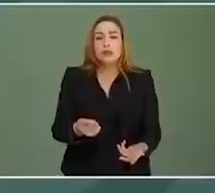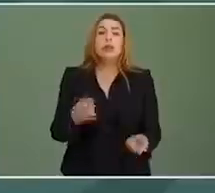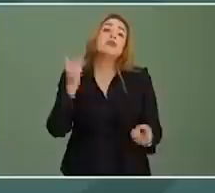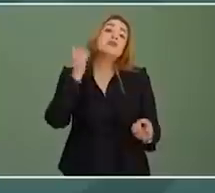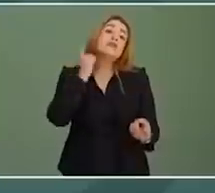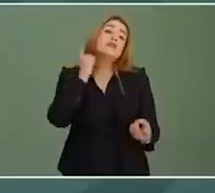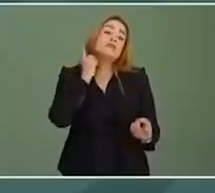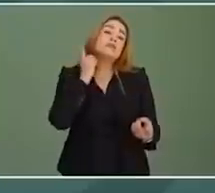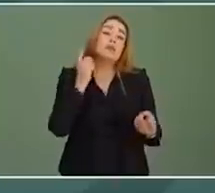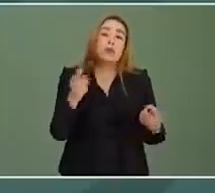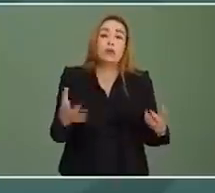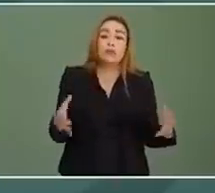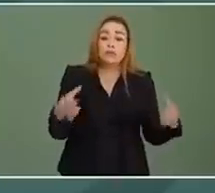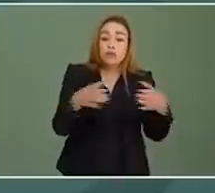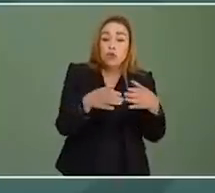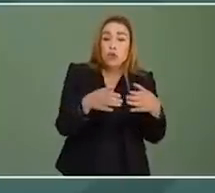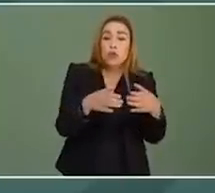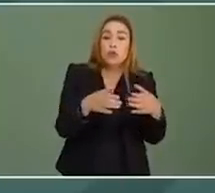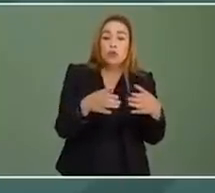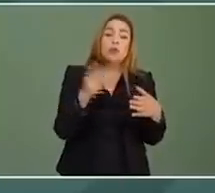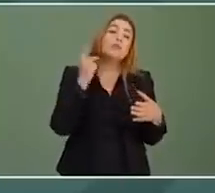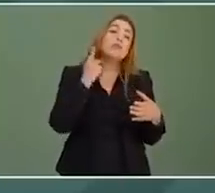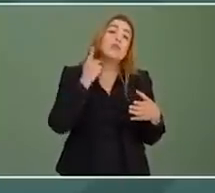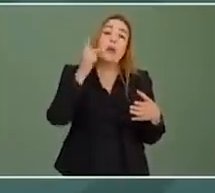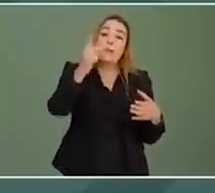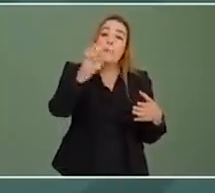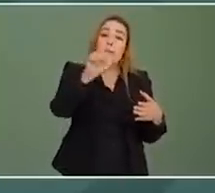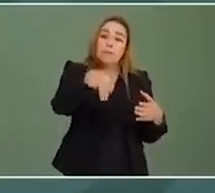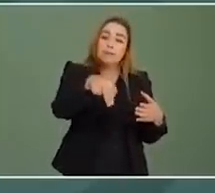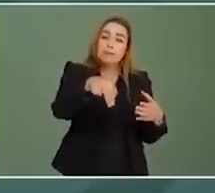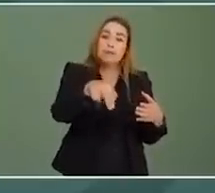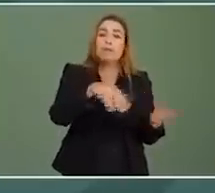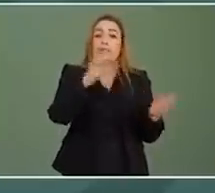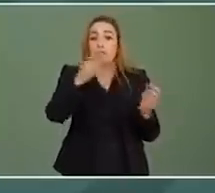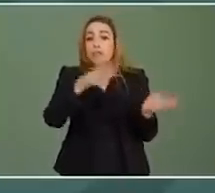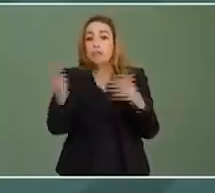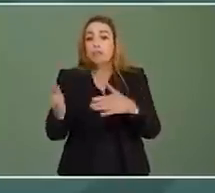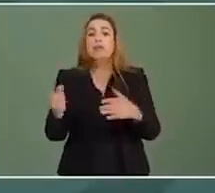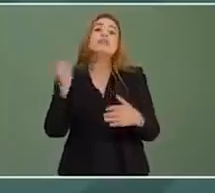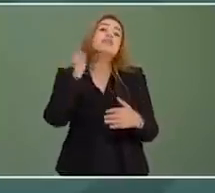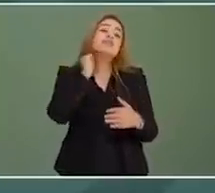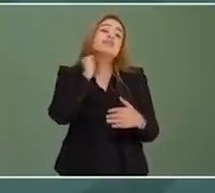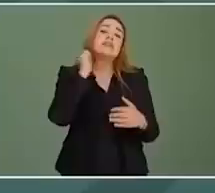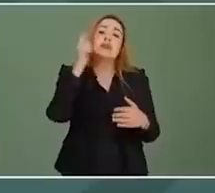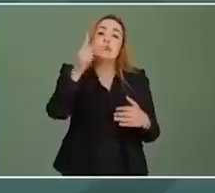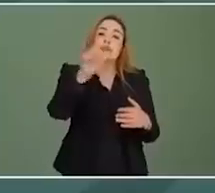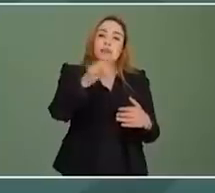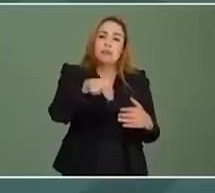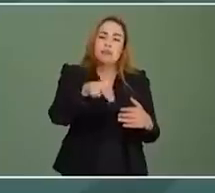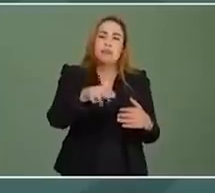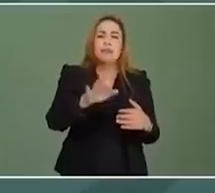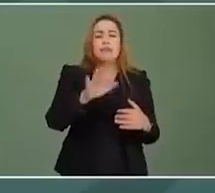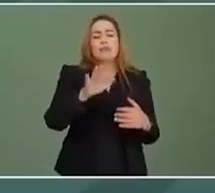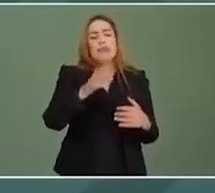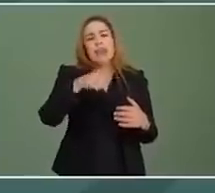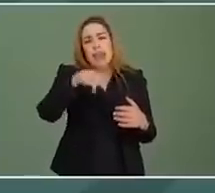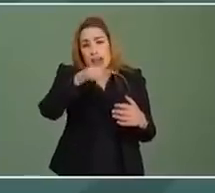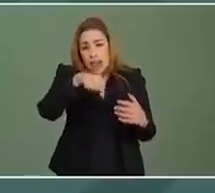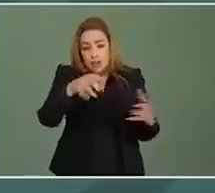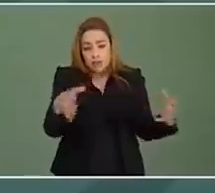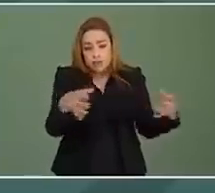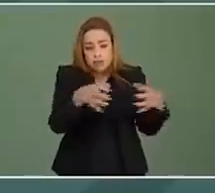pan senadores del pan the sun agarrando esto como una bandera